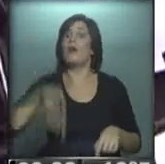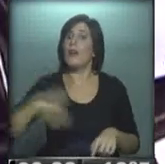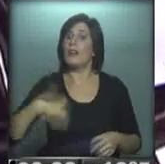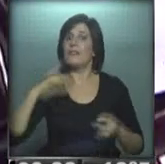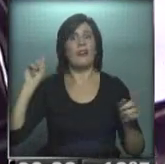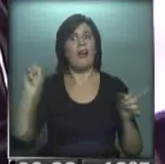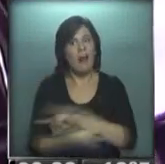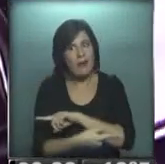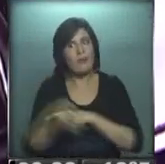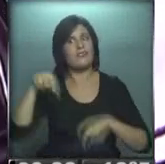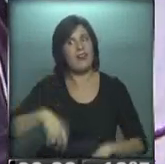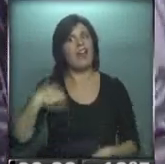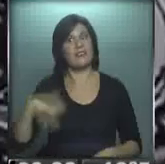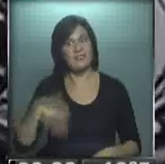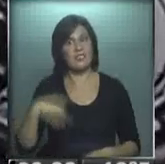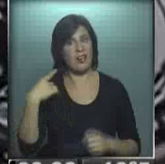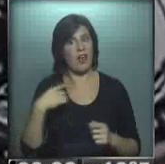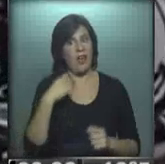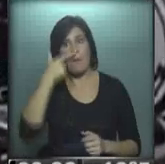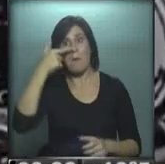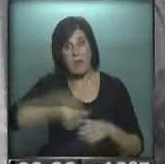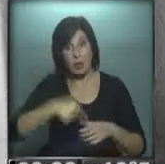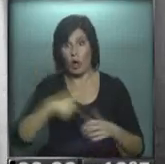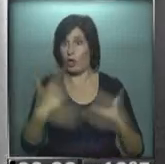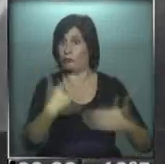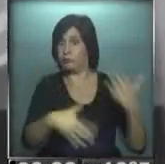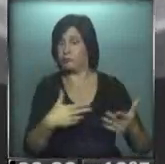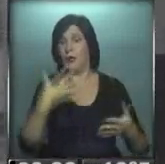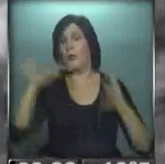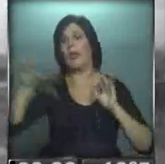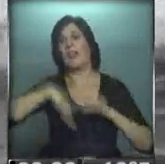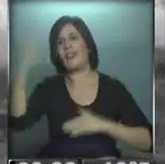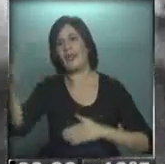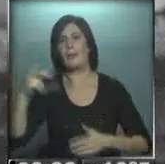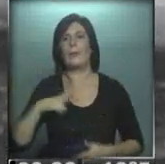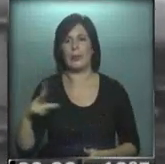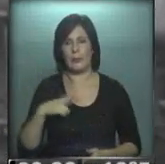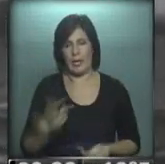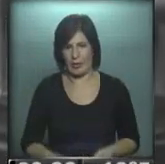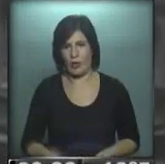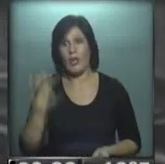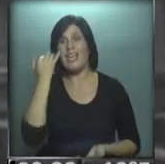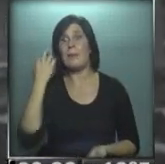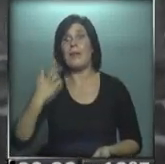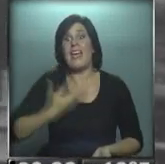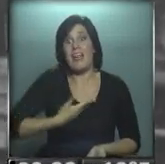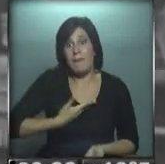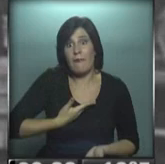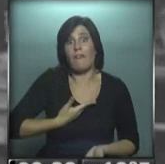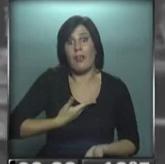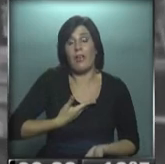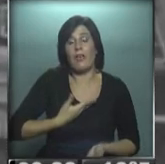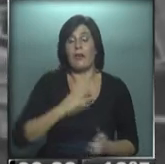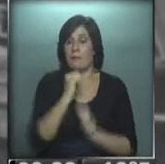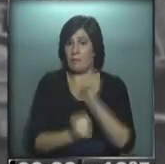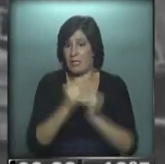se desprendió de su principal activo, el petróleo. El proceso de privatización de yacimientos petrolíferos fiscales, YPF, la